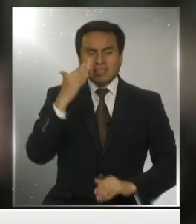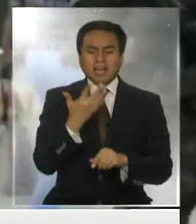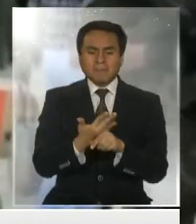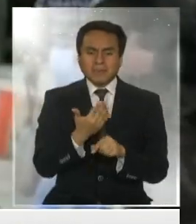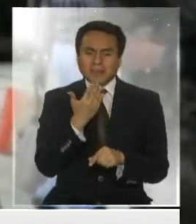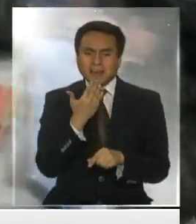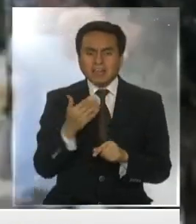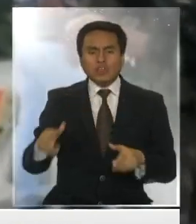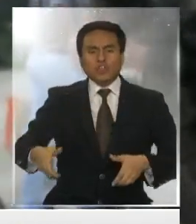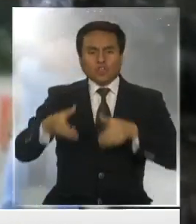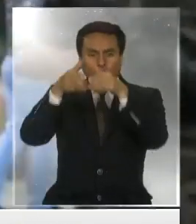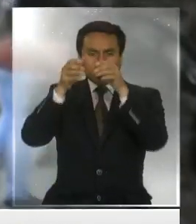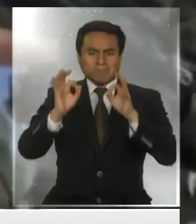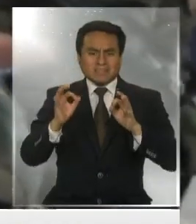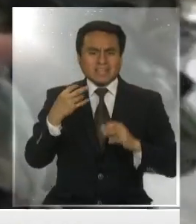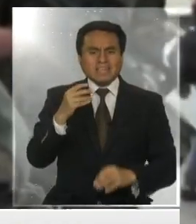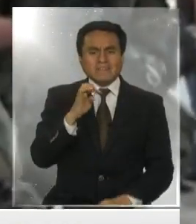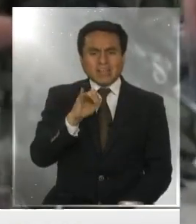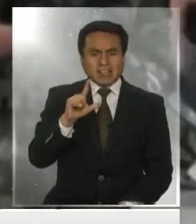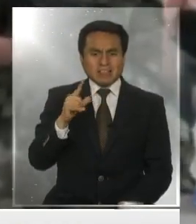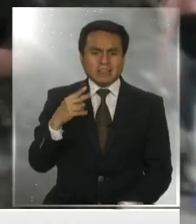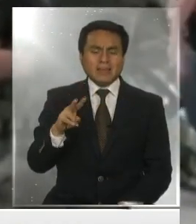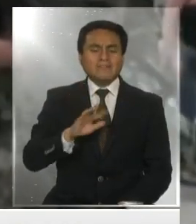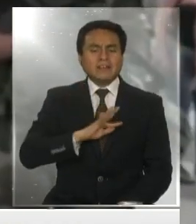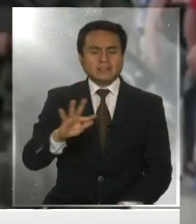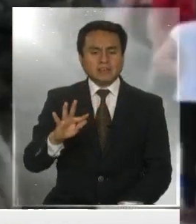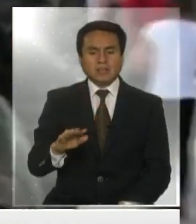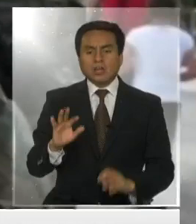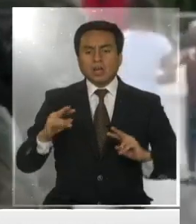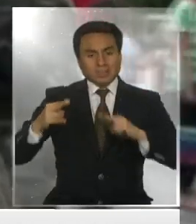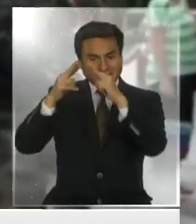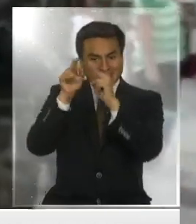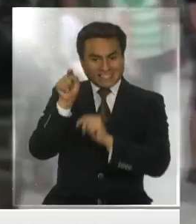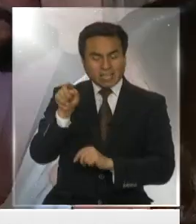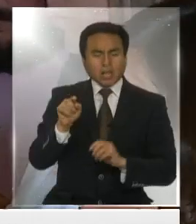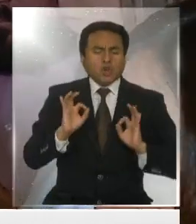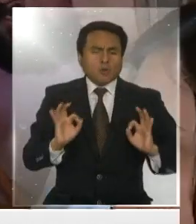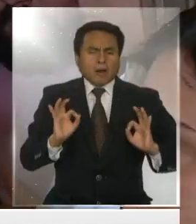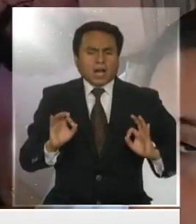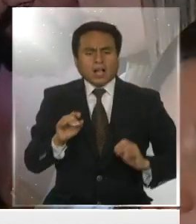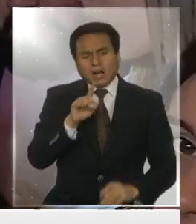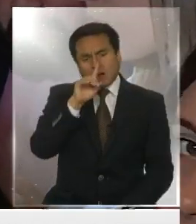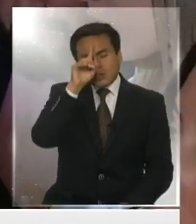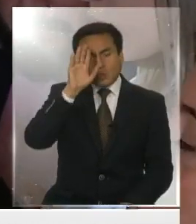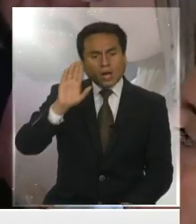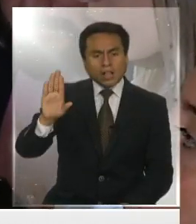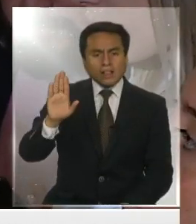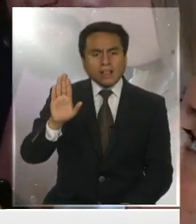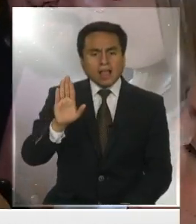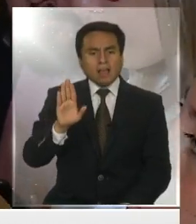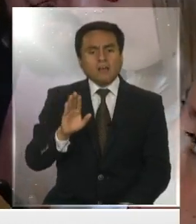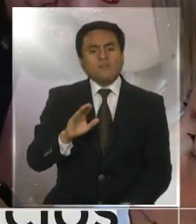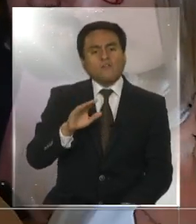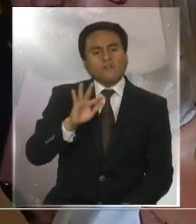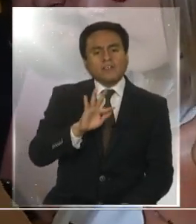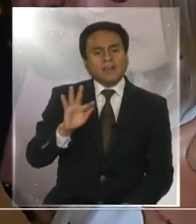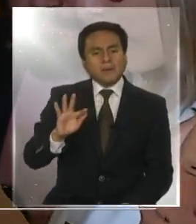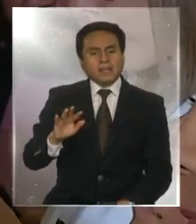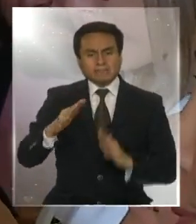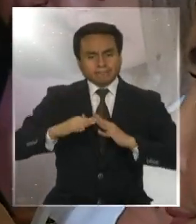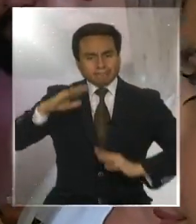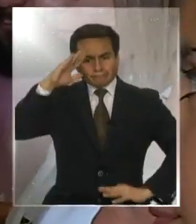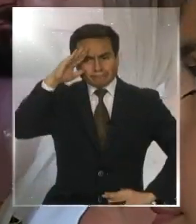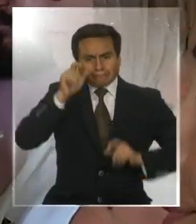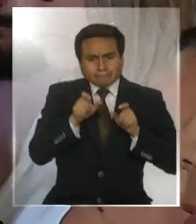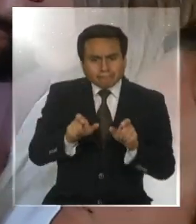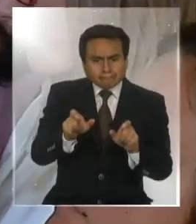la Torre Eiffel. En Europa es normal, absolutamente habitual, que las Fuerzas Armadas estén colaborando con las Fuerzas de Orden en custodia